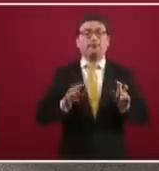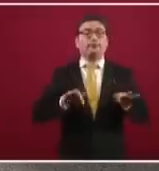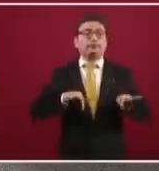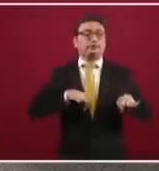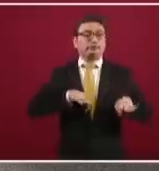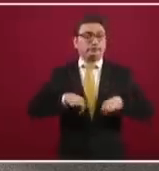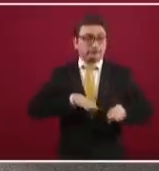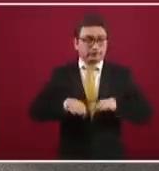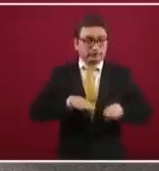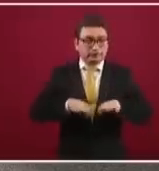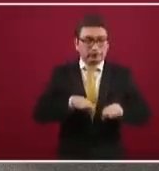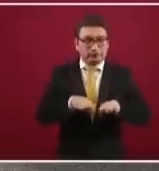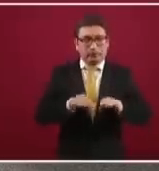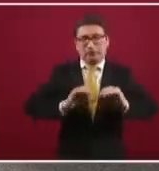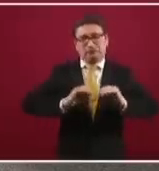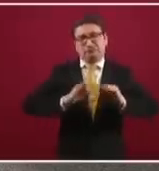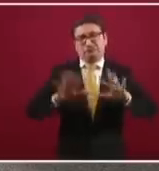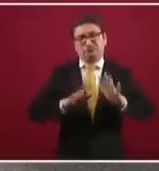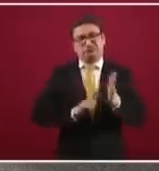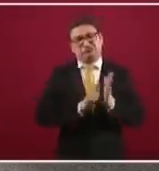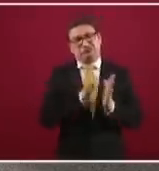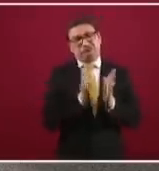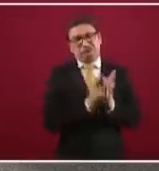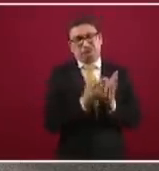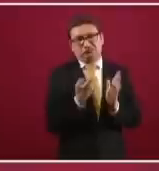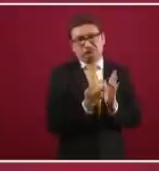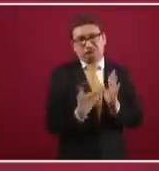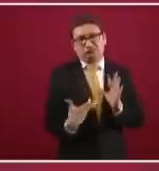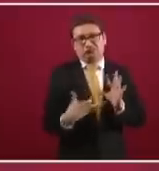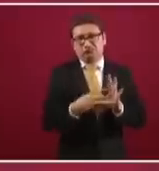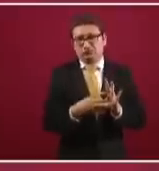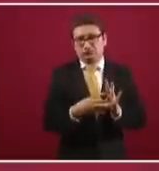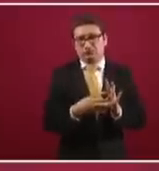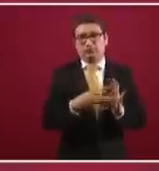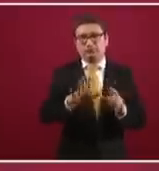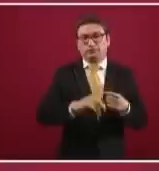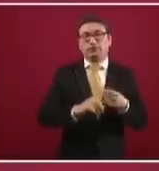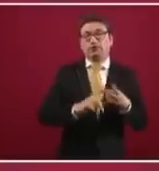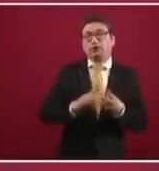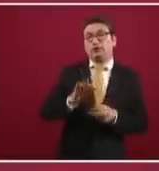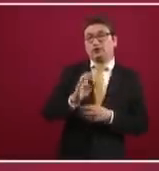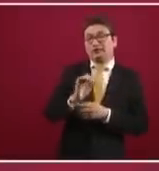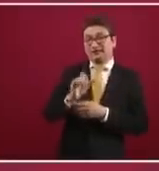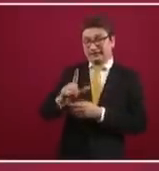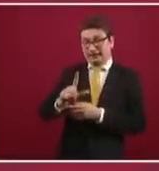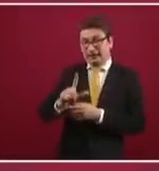eso están las leyes. En lo que tiene que ver con lo fiscal,